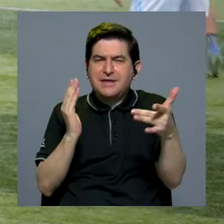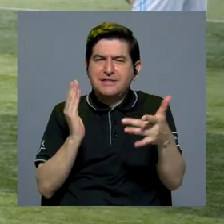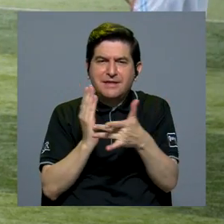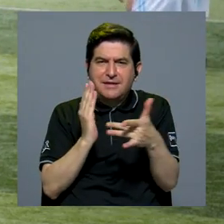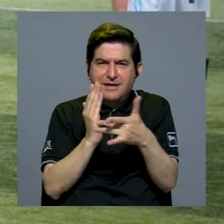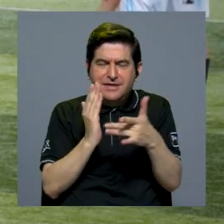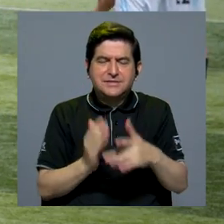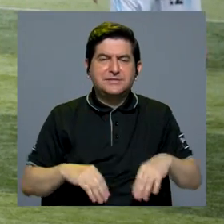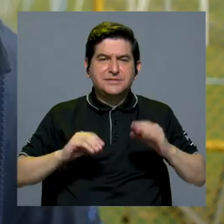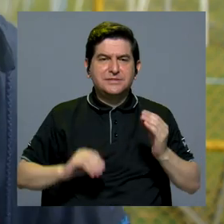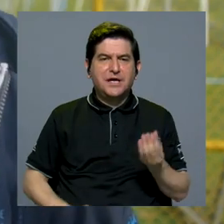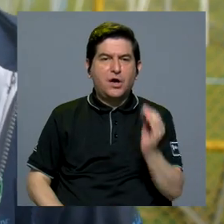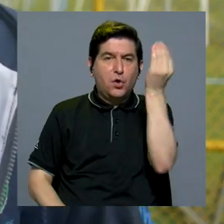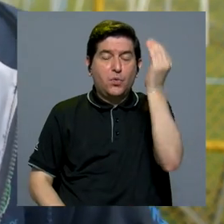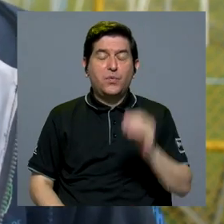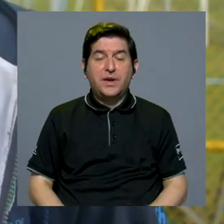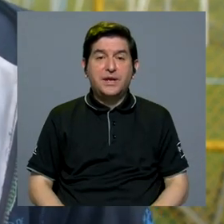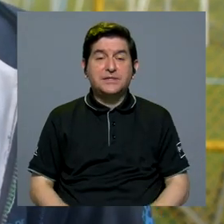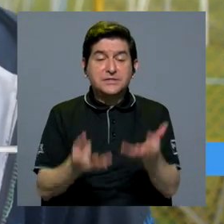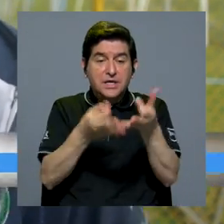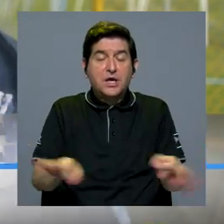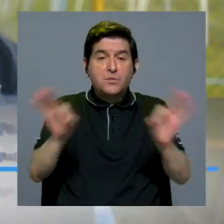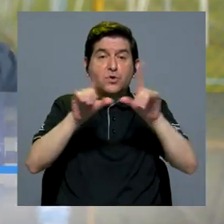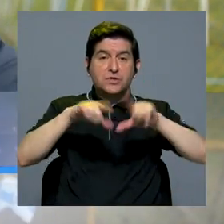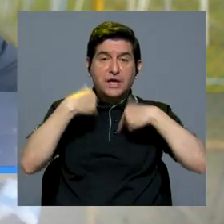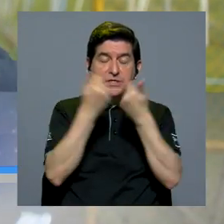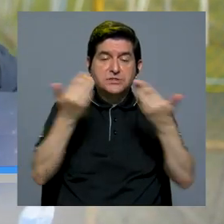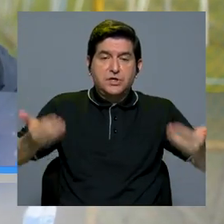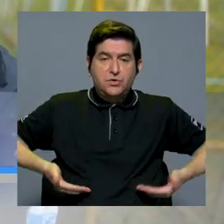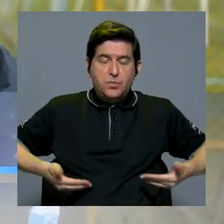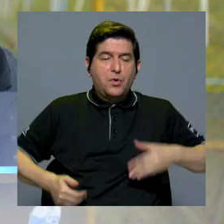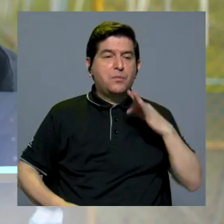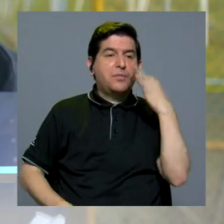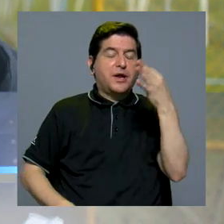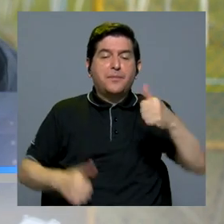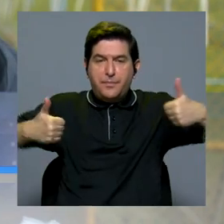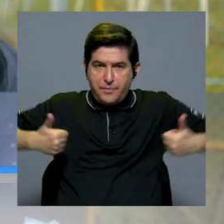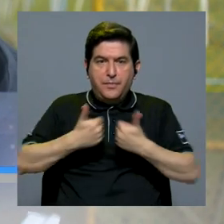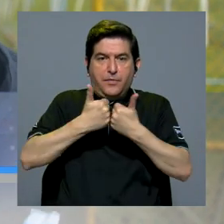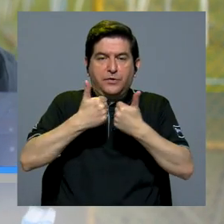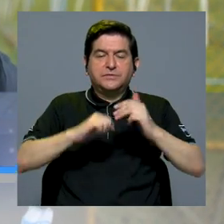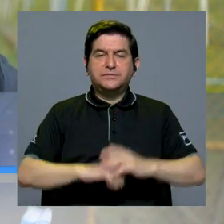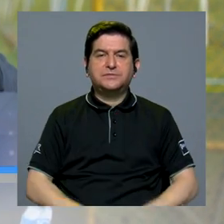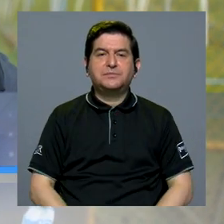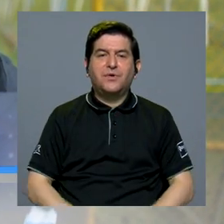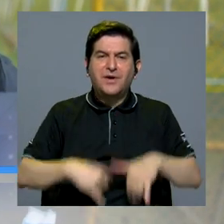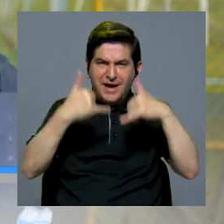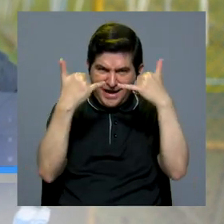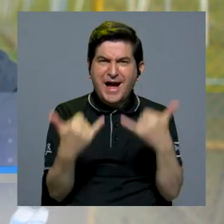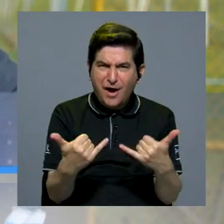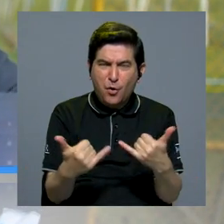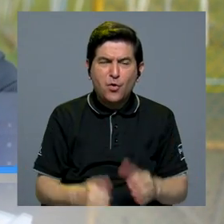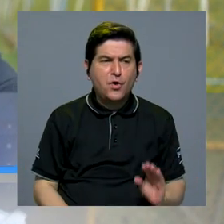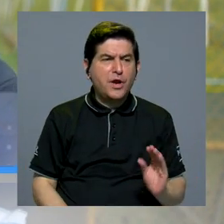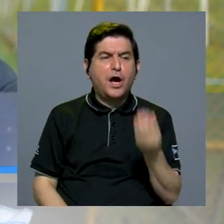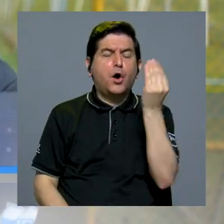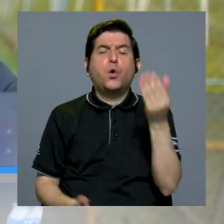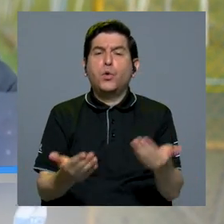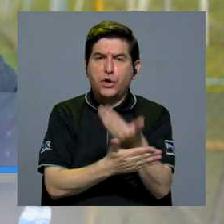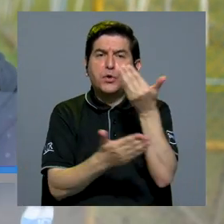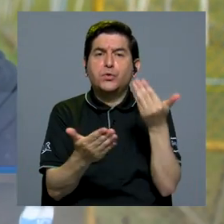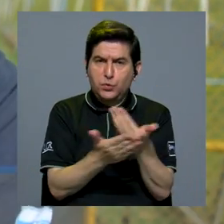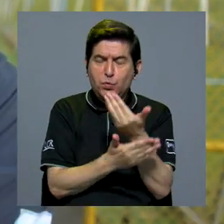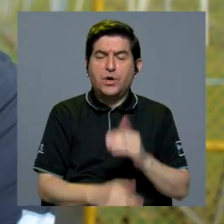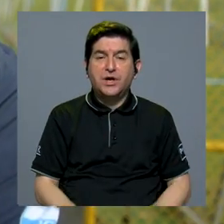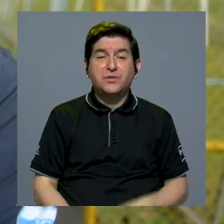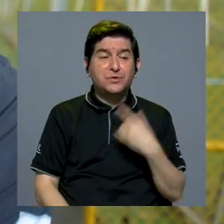Bueno, yo creo que ahora, bueno, hay chicos nuevos, ¿verdad? Eso siempre es bueno porque se hace el grupo más grande, hay gente que se va también, hay gente